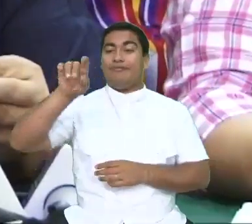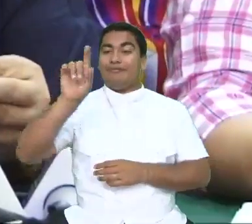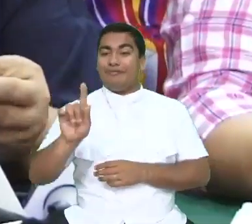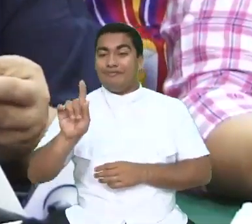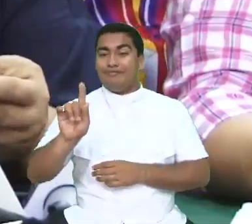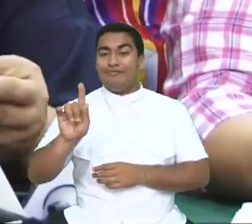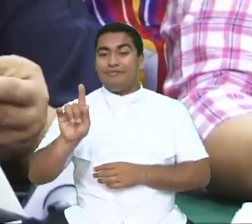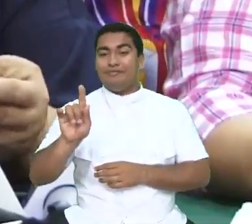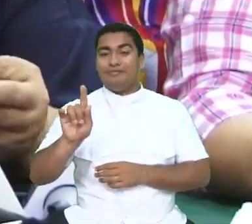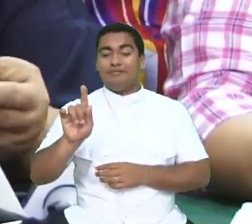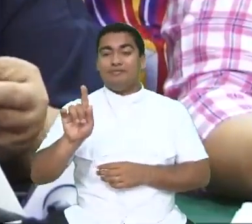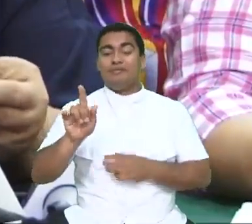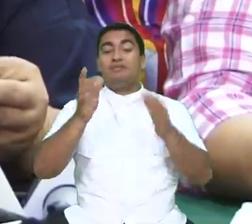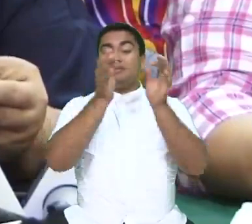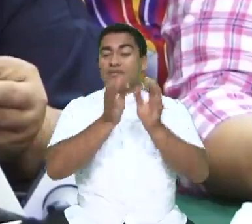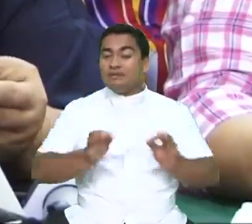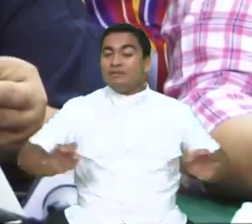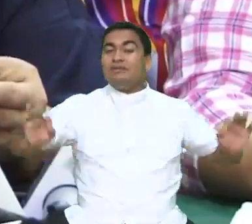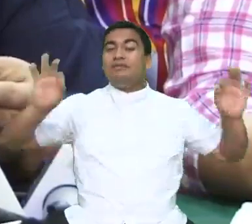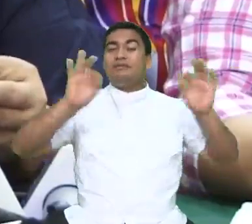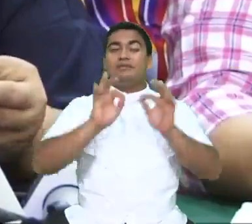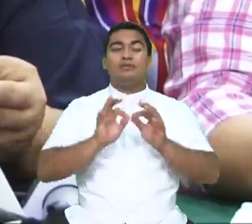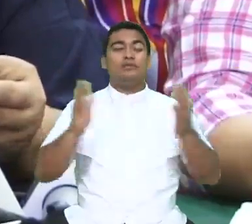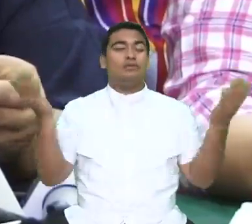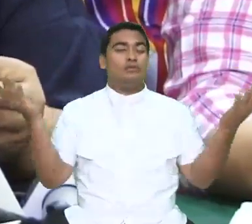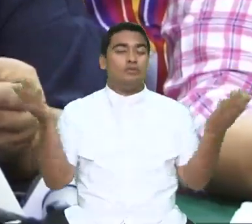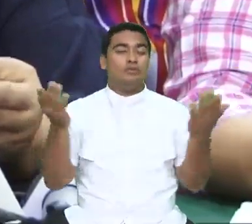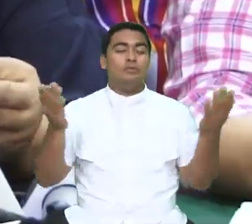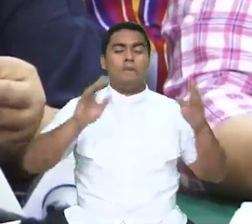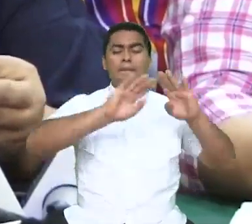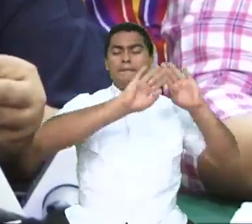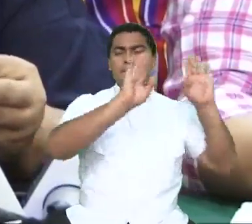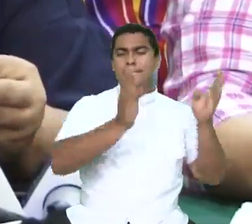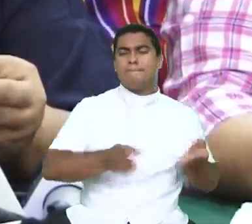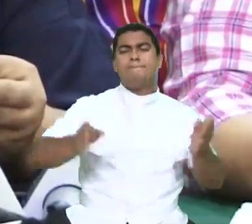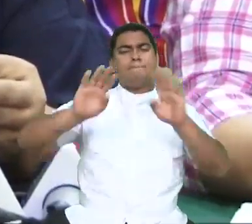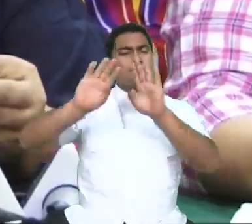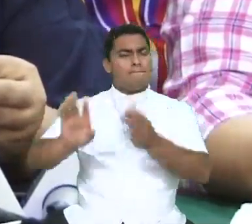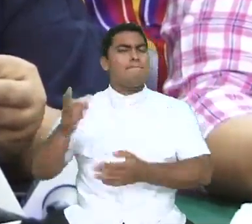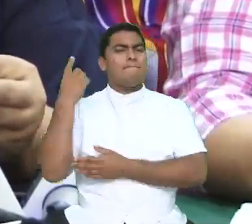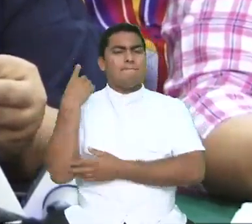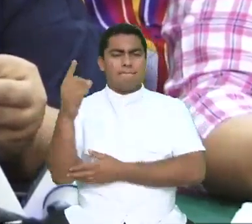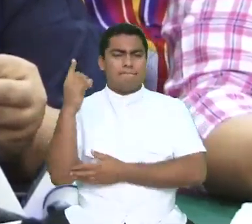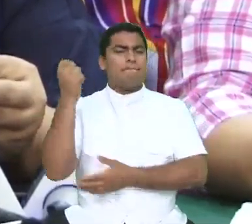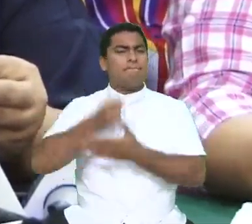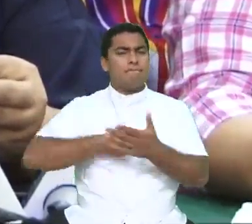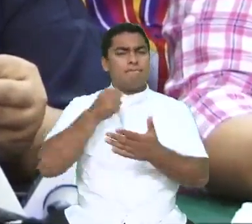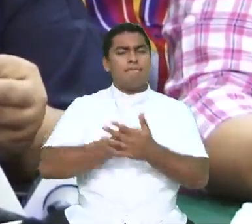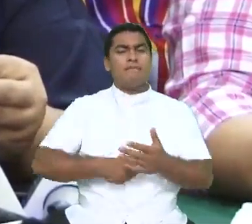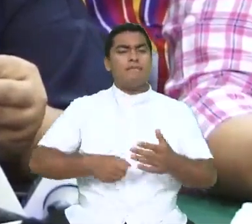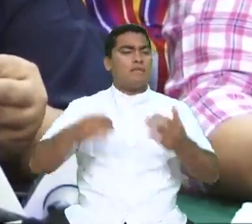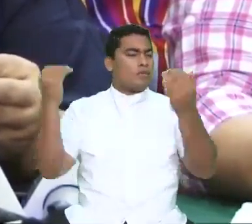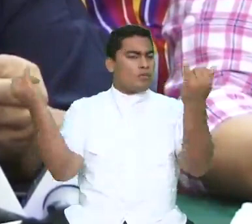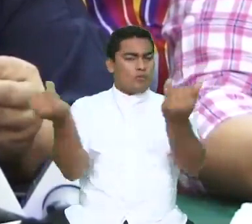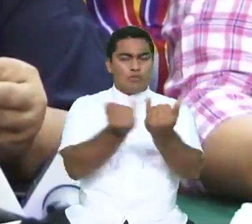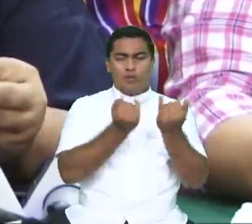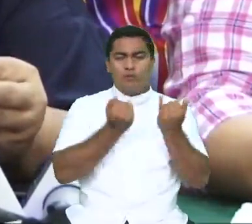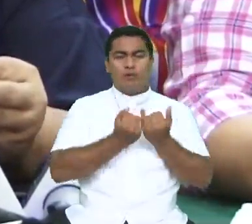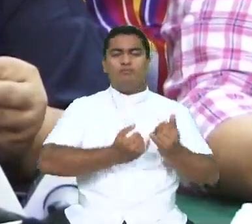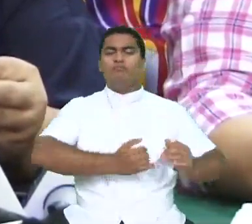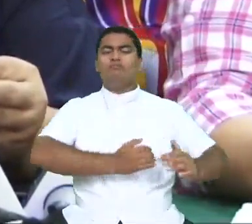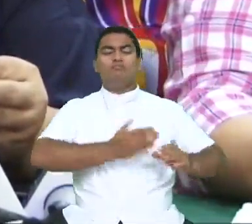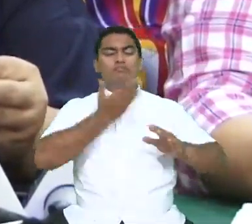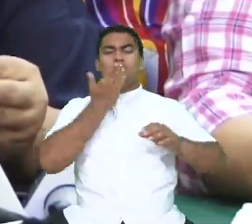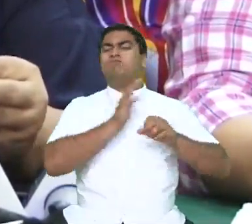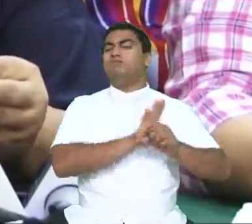sin perder de vista la defensa de los derechos de las mujeres, garantizando la igualdad y la no discriminación,